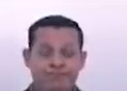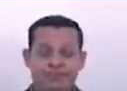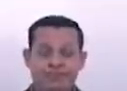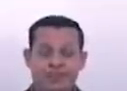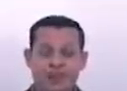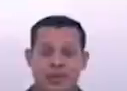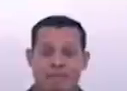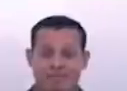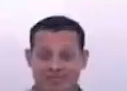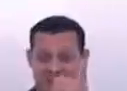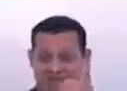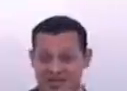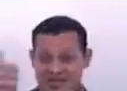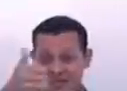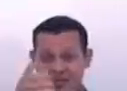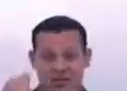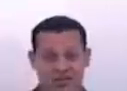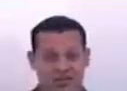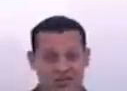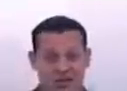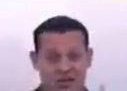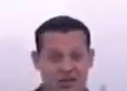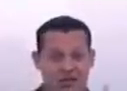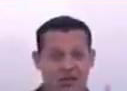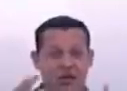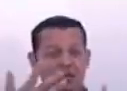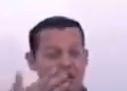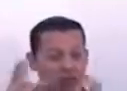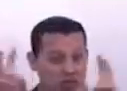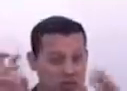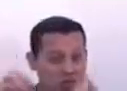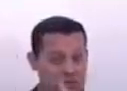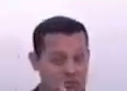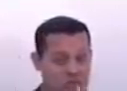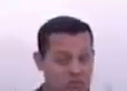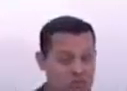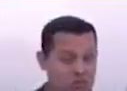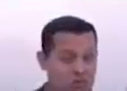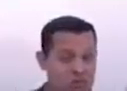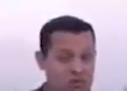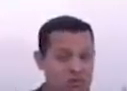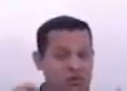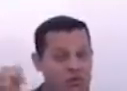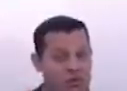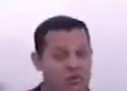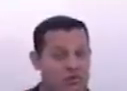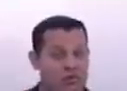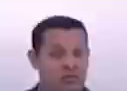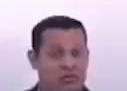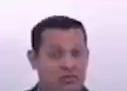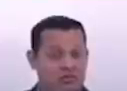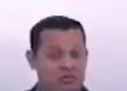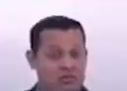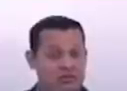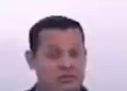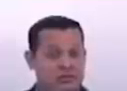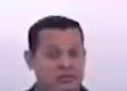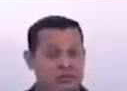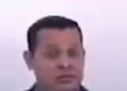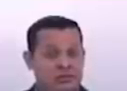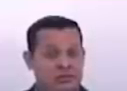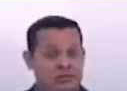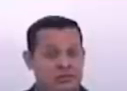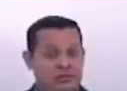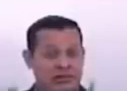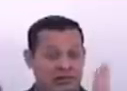de líderes de la izquierda, dizque la izquierda de este país, que ahora se hacen el make-up y